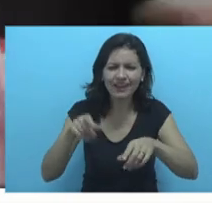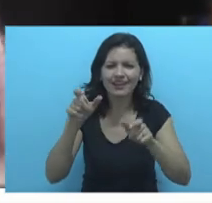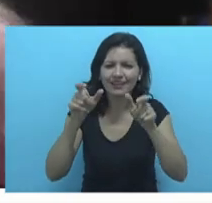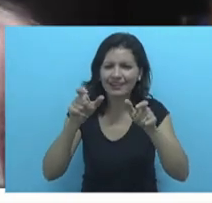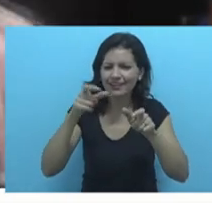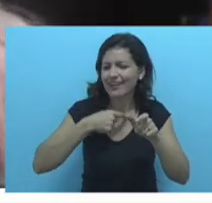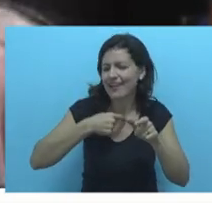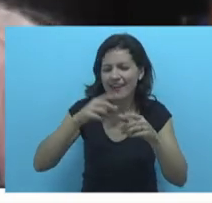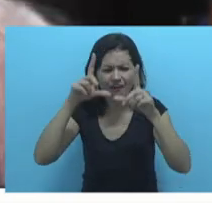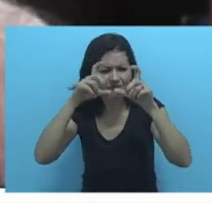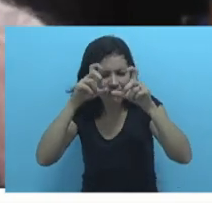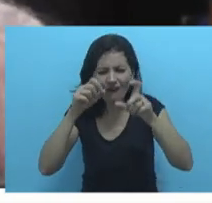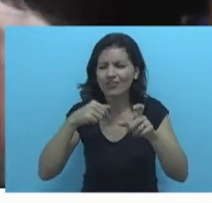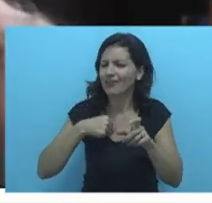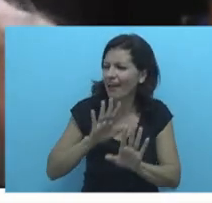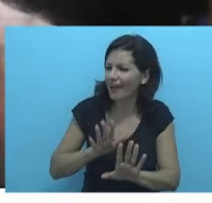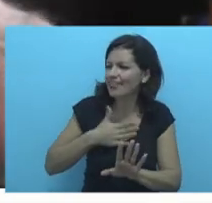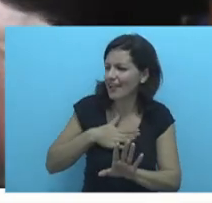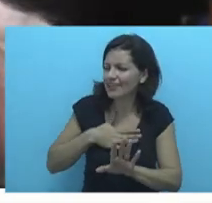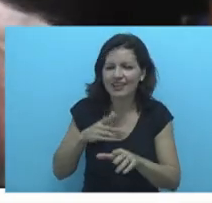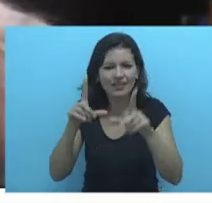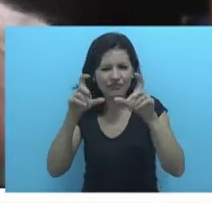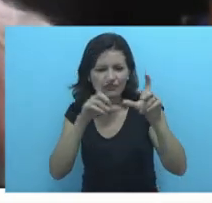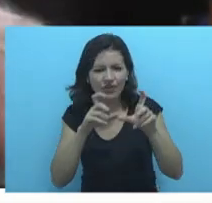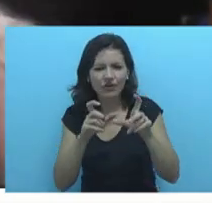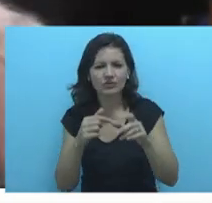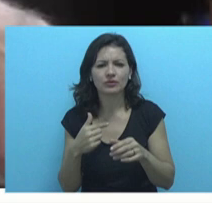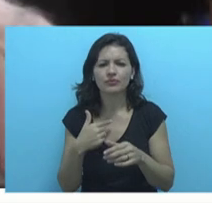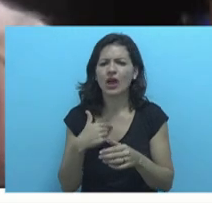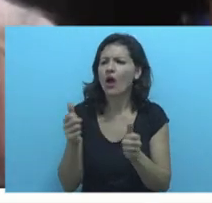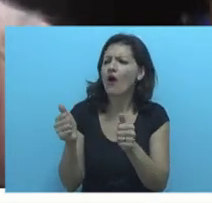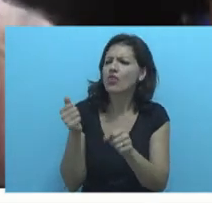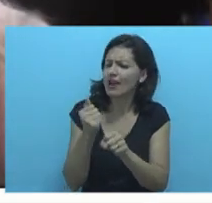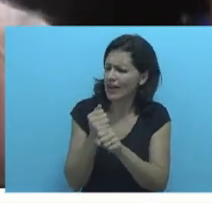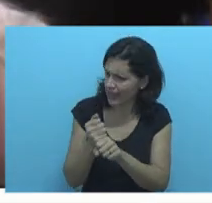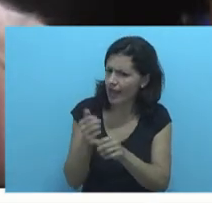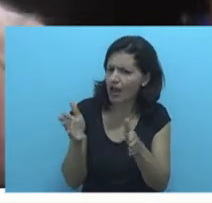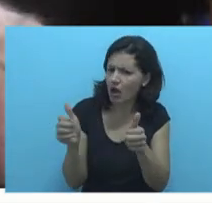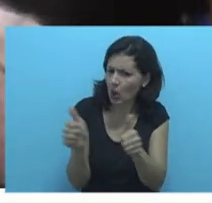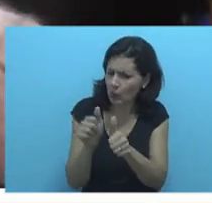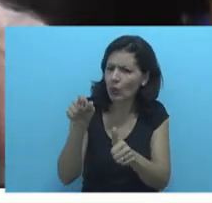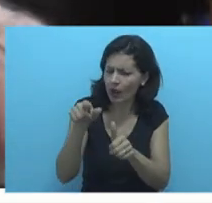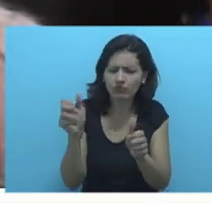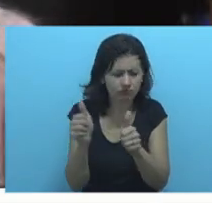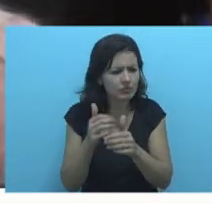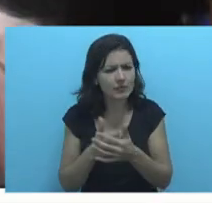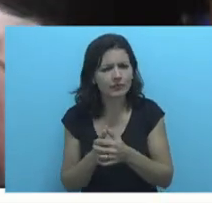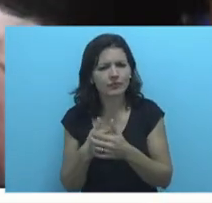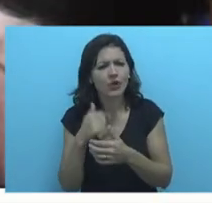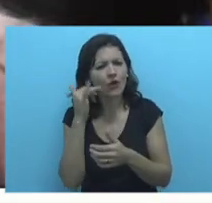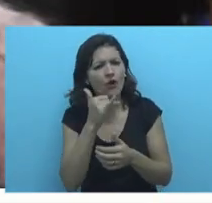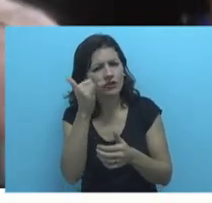y el honor de trabajar con él como directora de medios de gobierno. ¿Cómo le cambiamos la vida a la gente con nuestras políticas? Contemos eso,